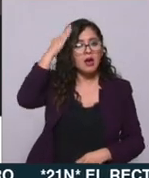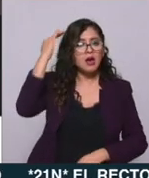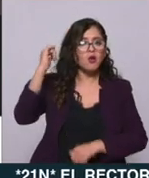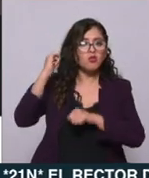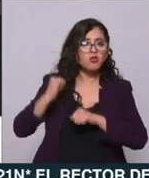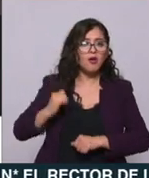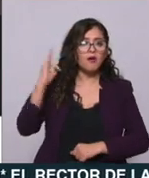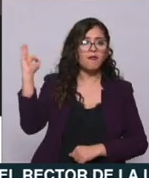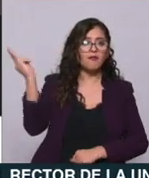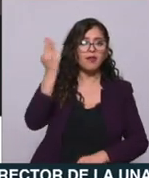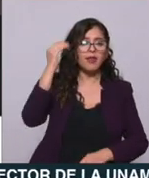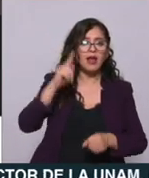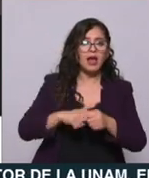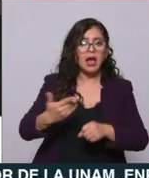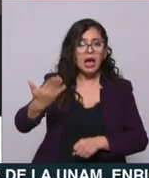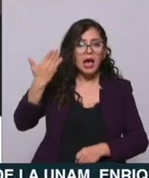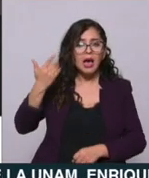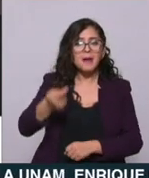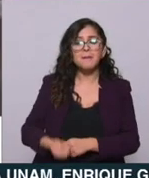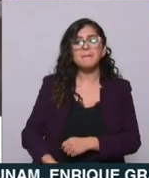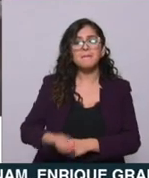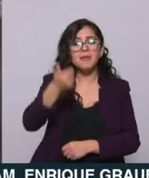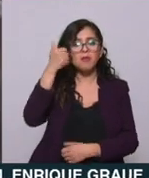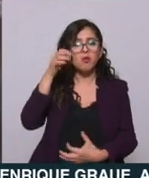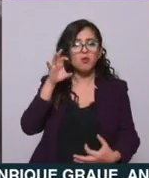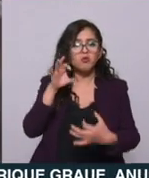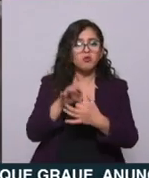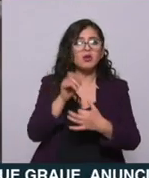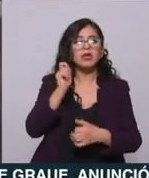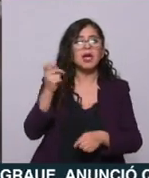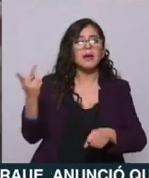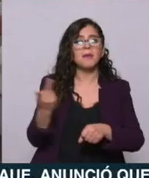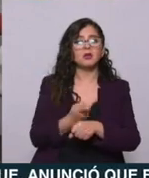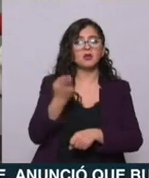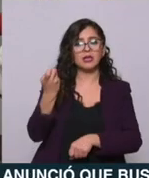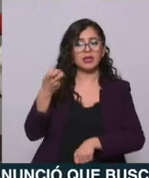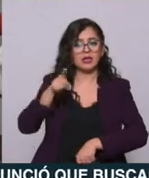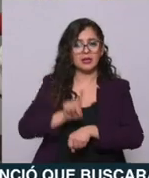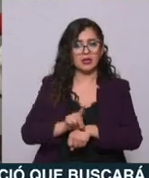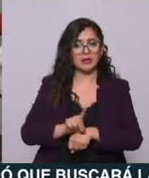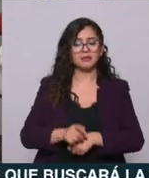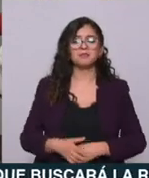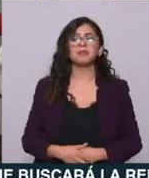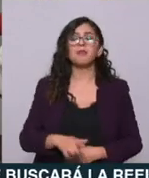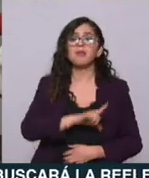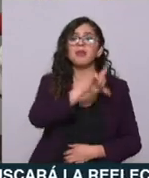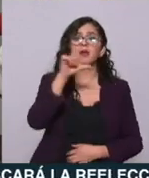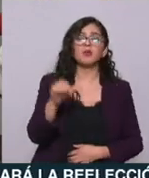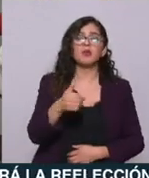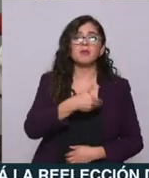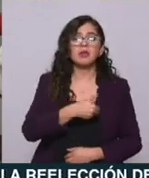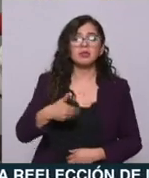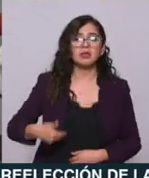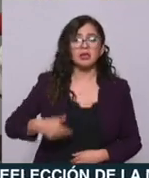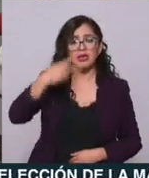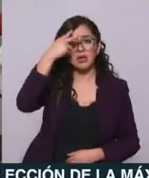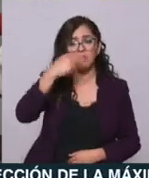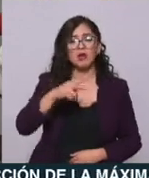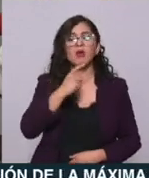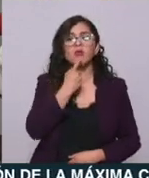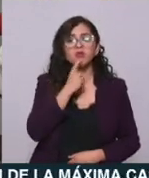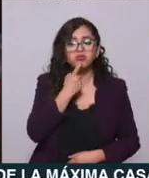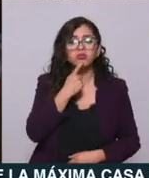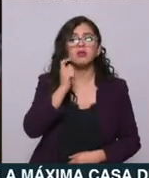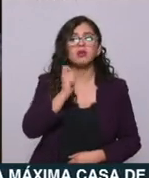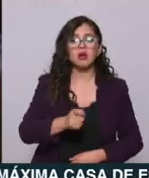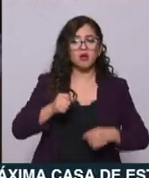instancias federales que tuvieron un primer contacto con los hechos acontecidos. Por su parte, el presidente Andrés Manuel López Obrador, quien vistió